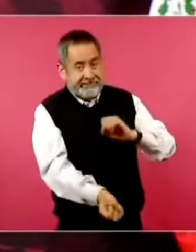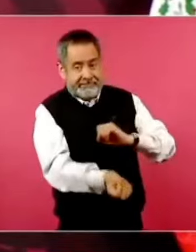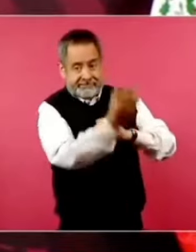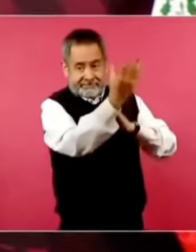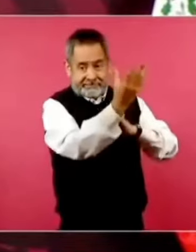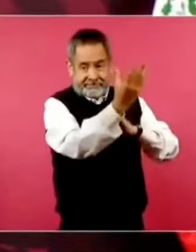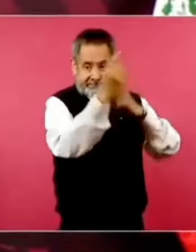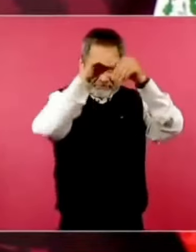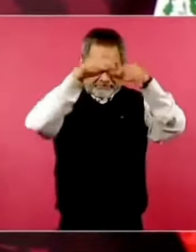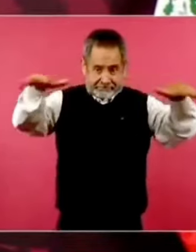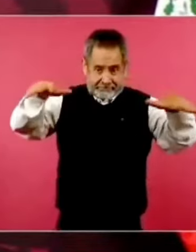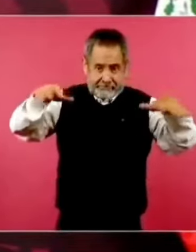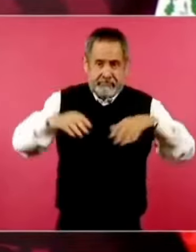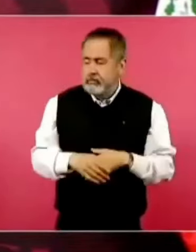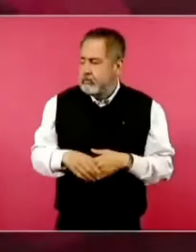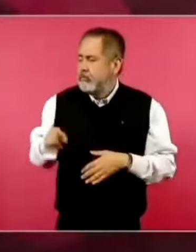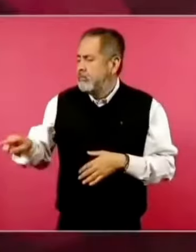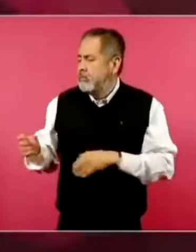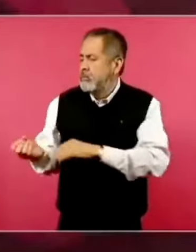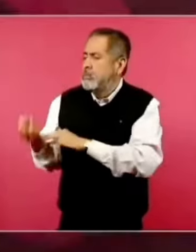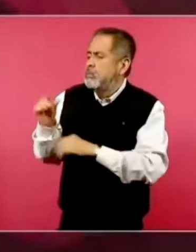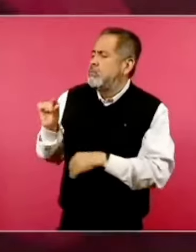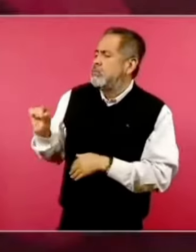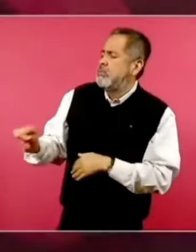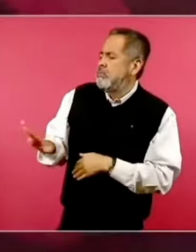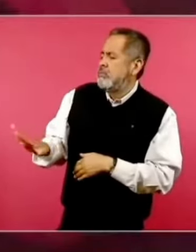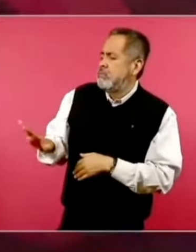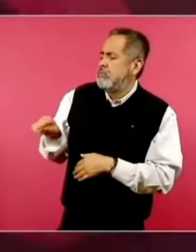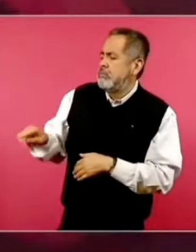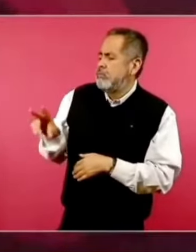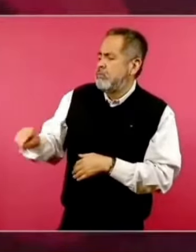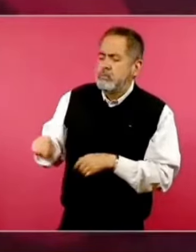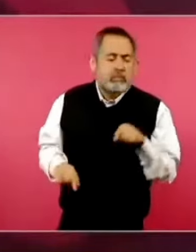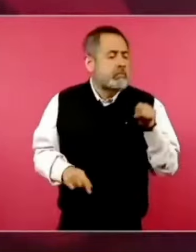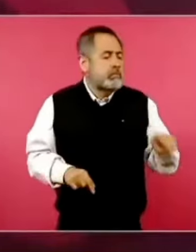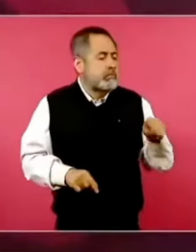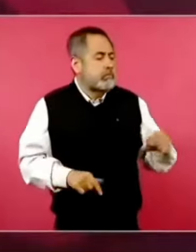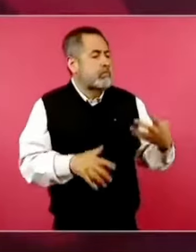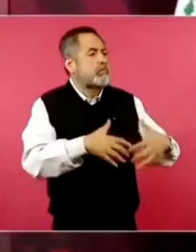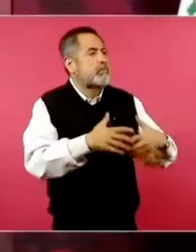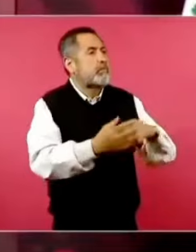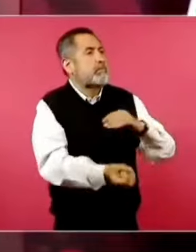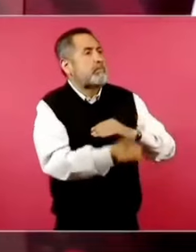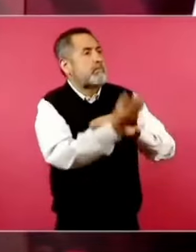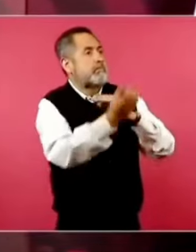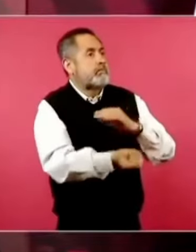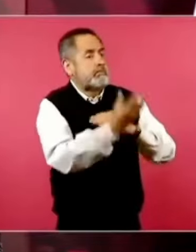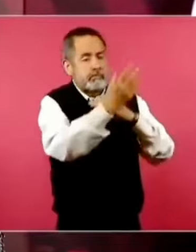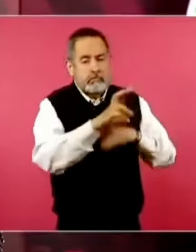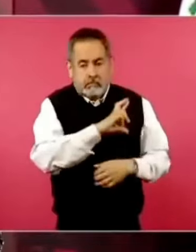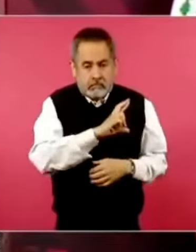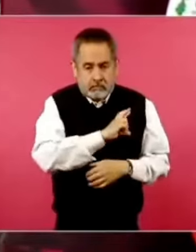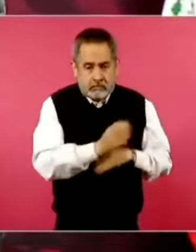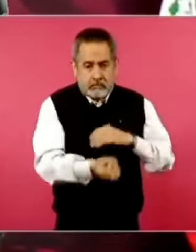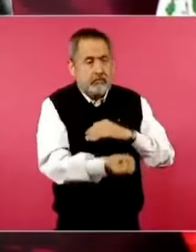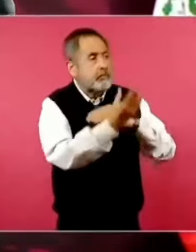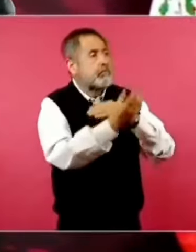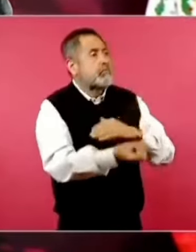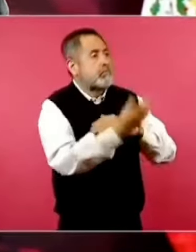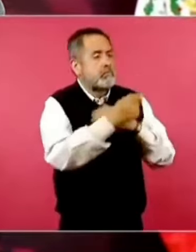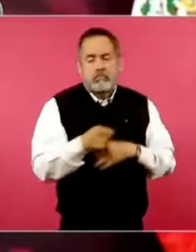decide que planta es la que va a subir energía y no había